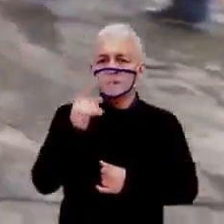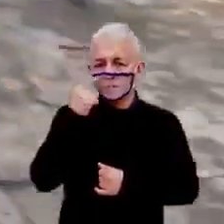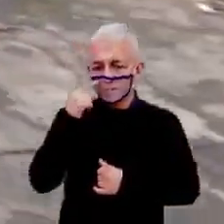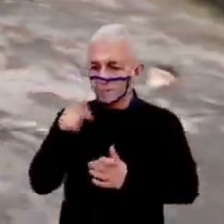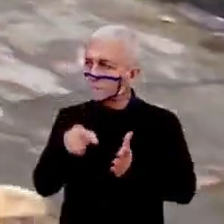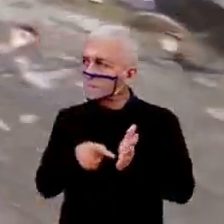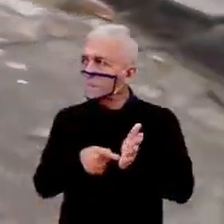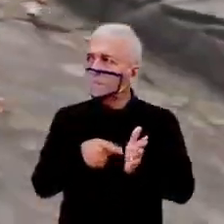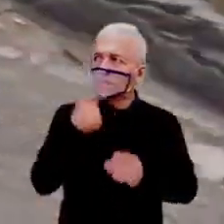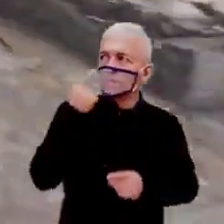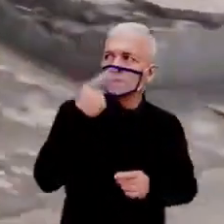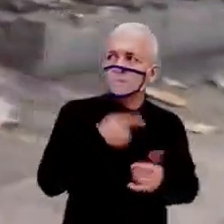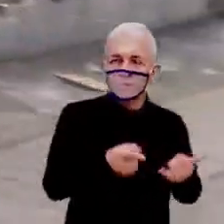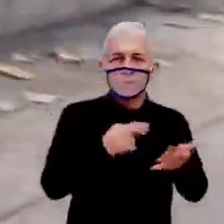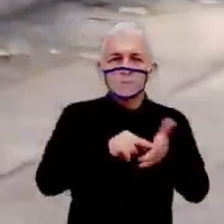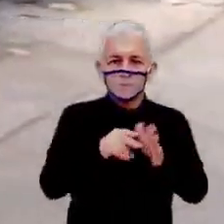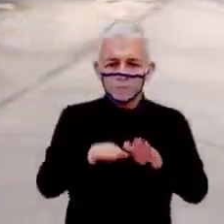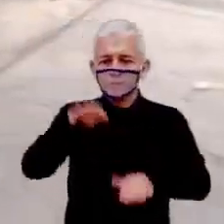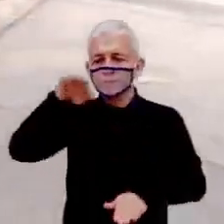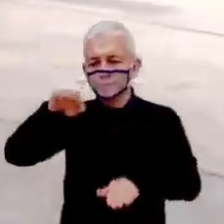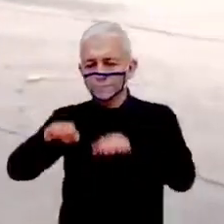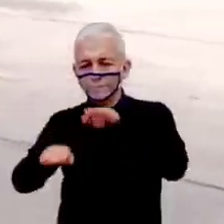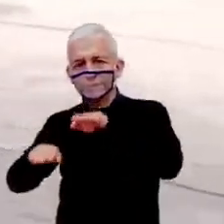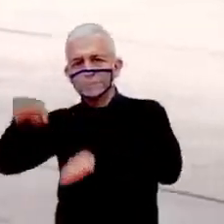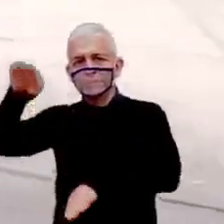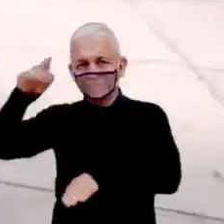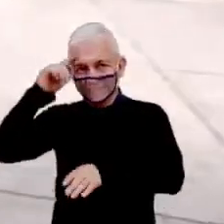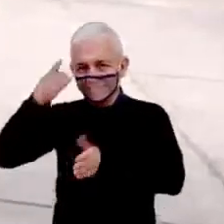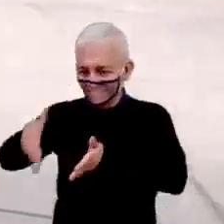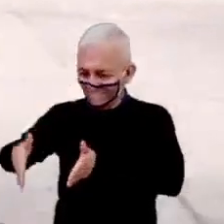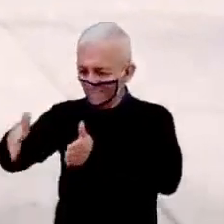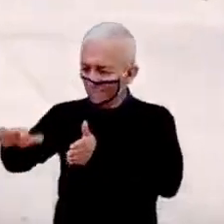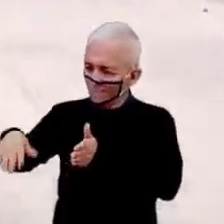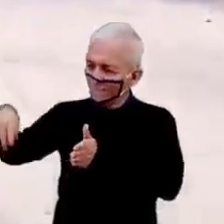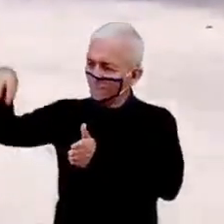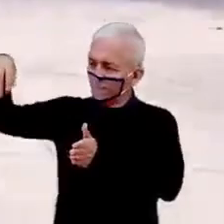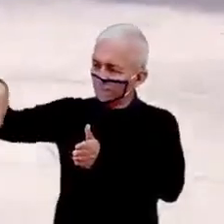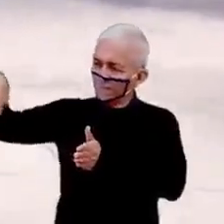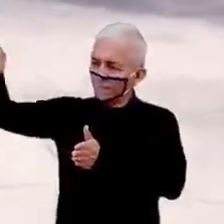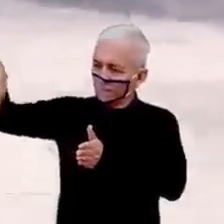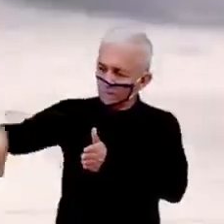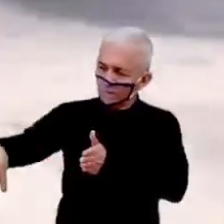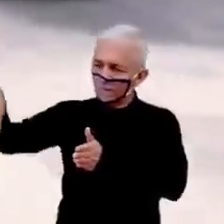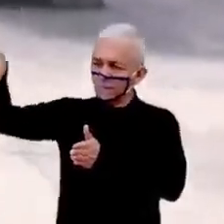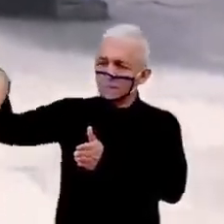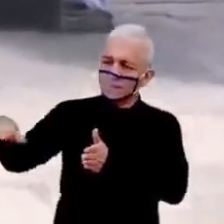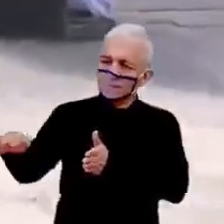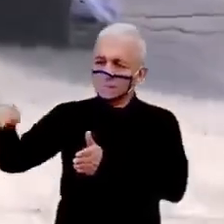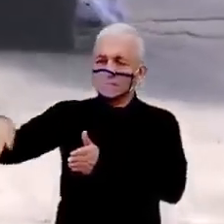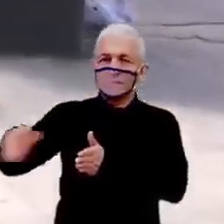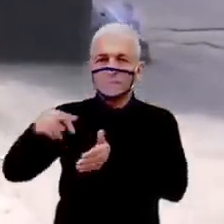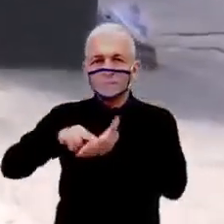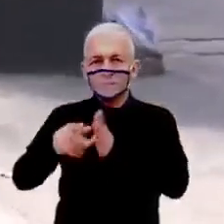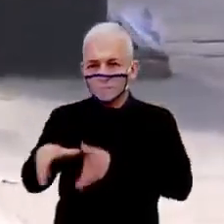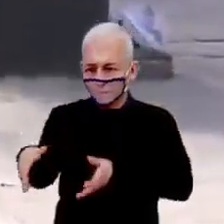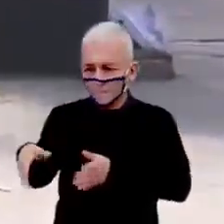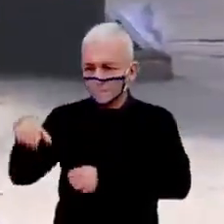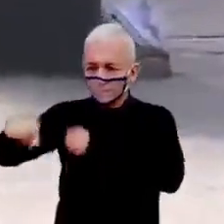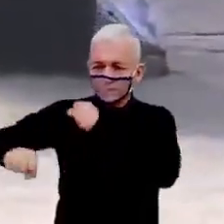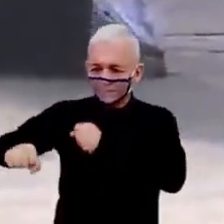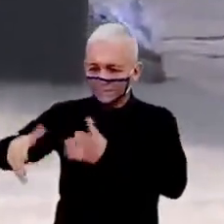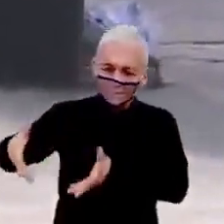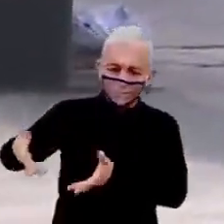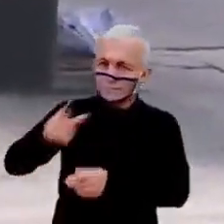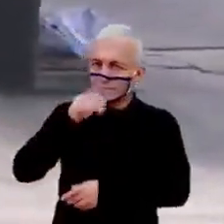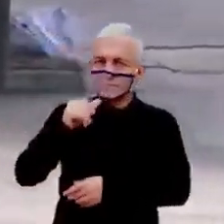esta zona, para que vean que hay desniveles, para que vean que no hay una zona en la que los peatones puedan cruzar de una manera segura. Del otro lado de la